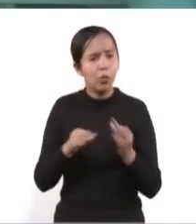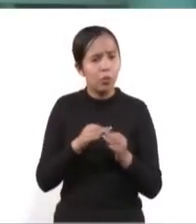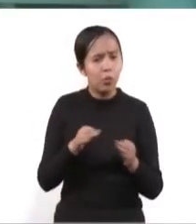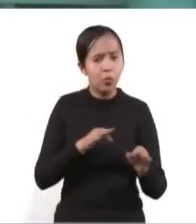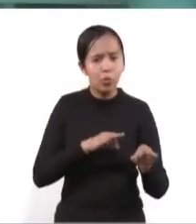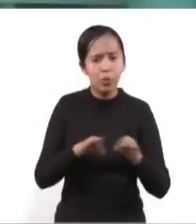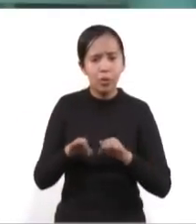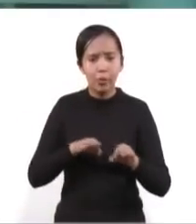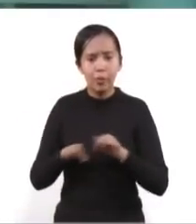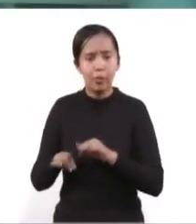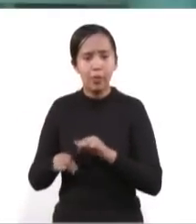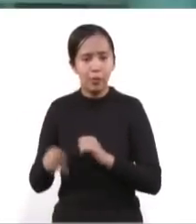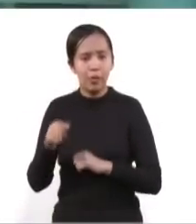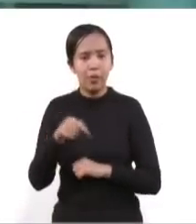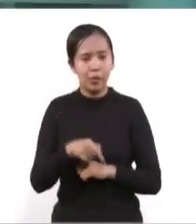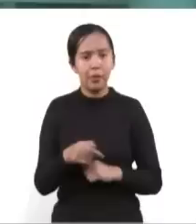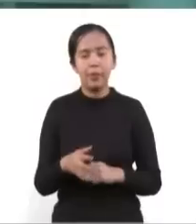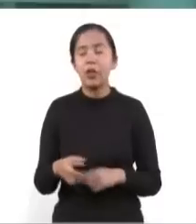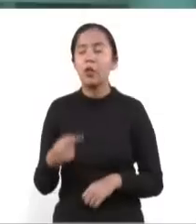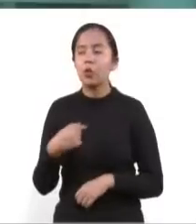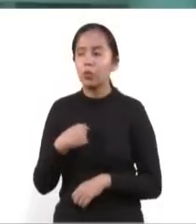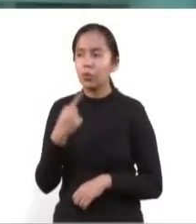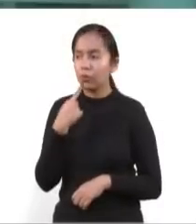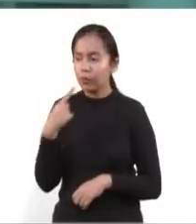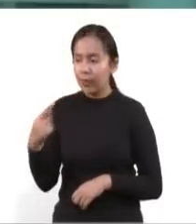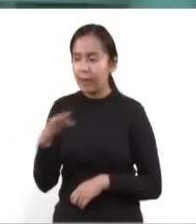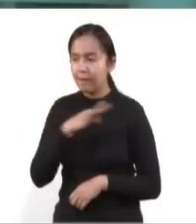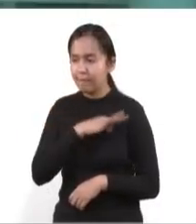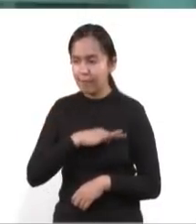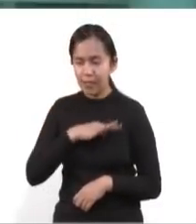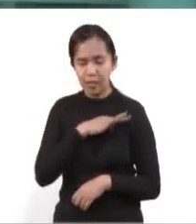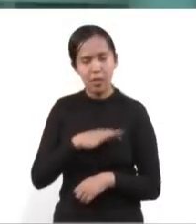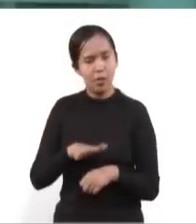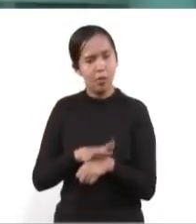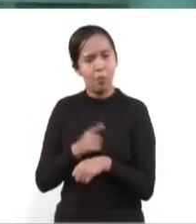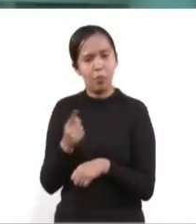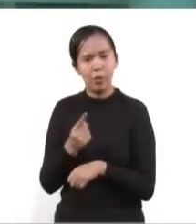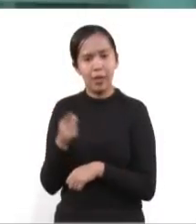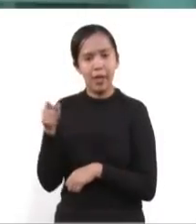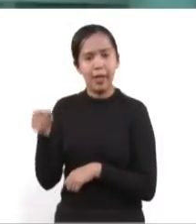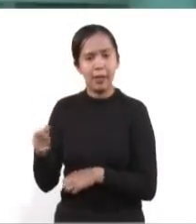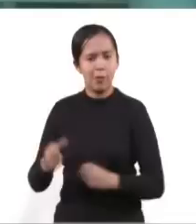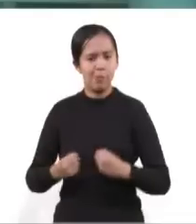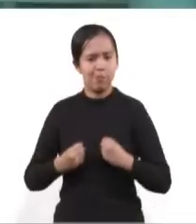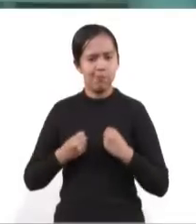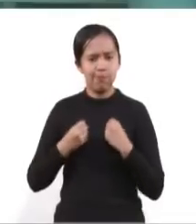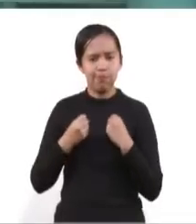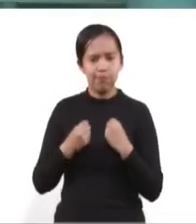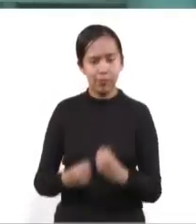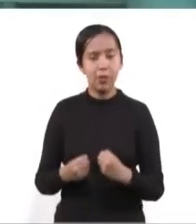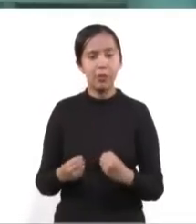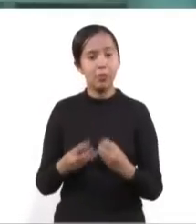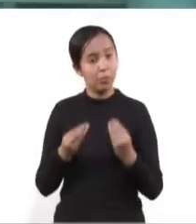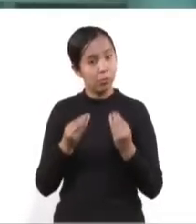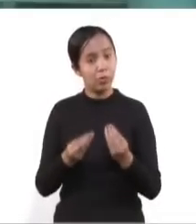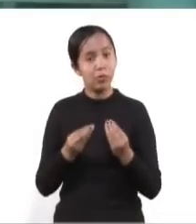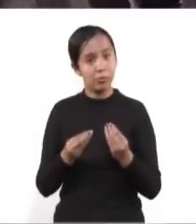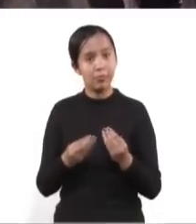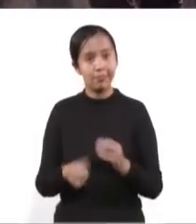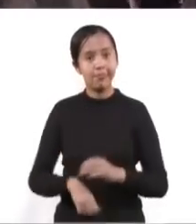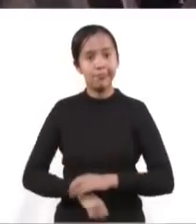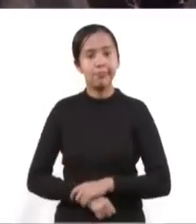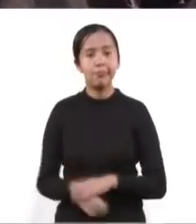día. Yo la felicito porque ha sido muy vigorosa y muy fuerte en esta operación tan importante.